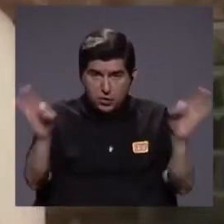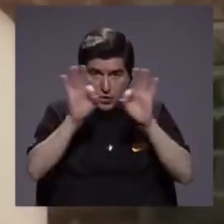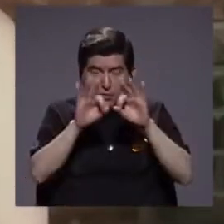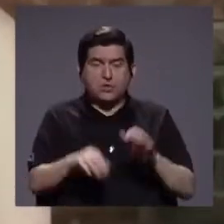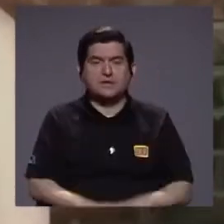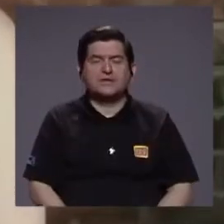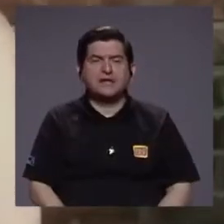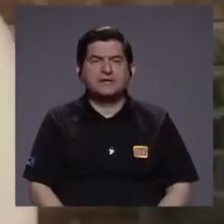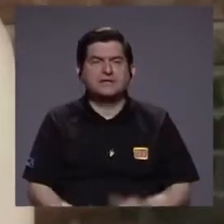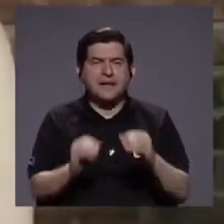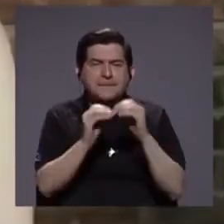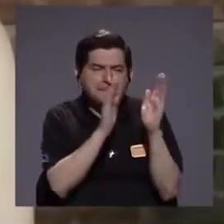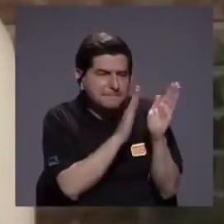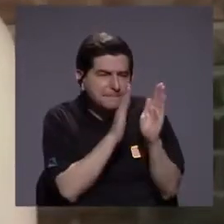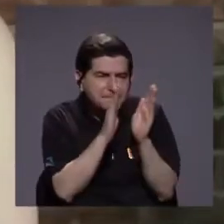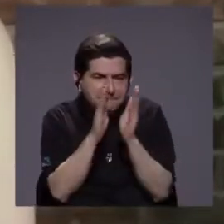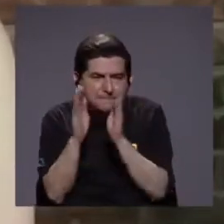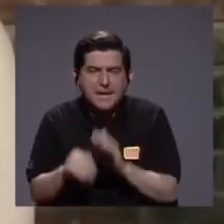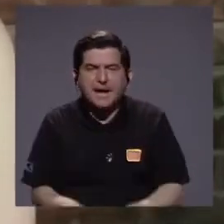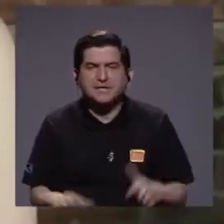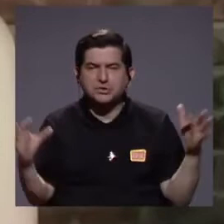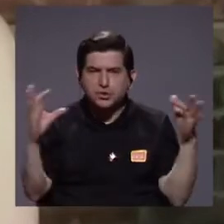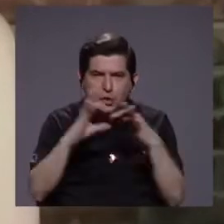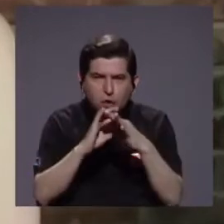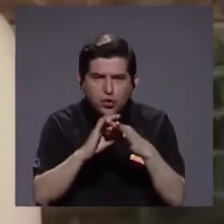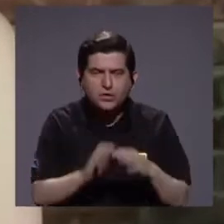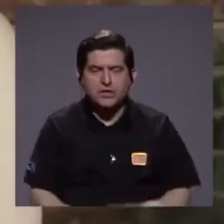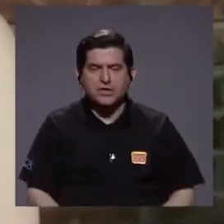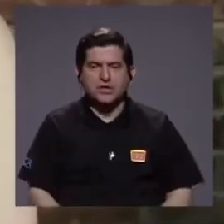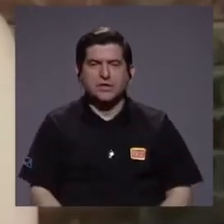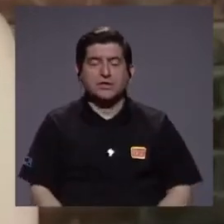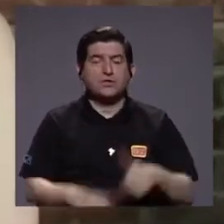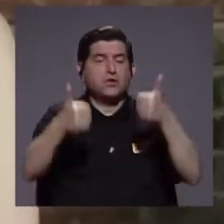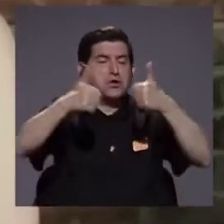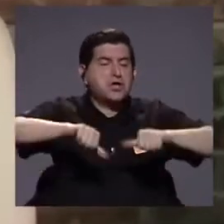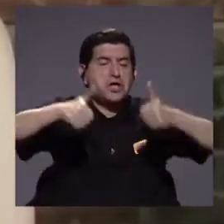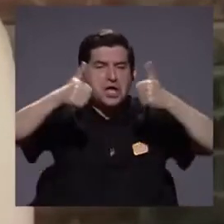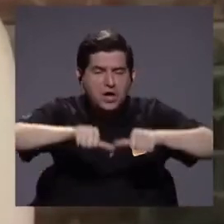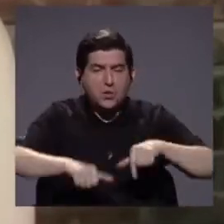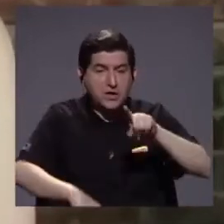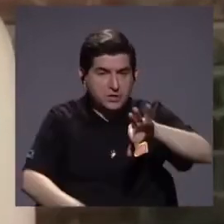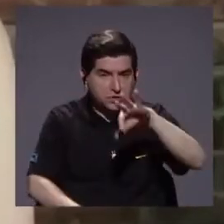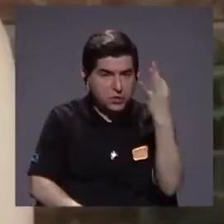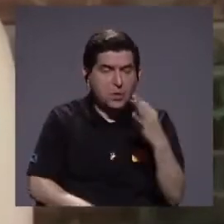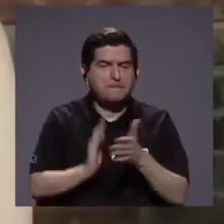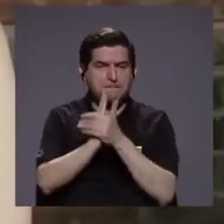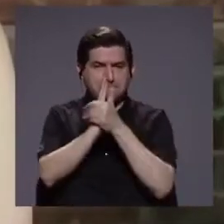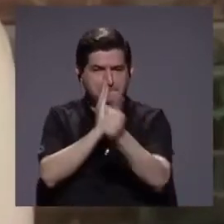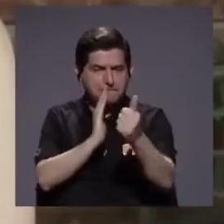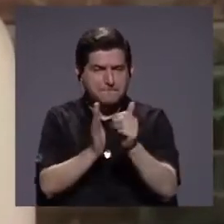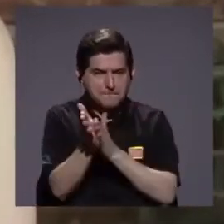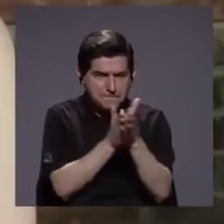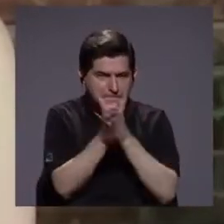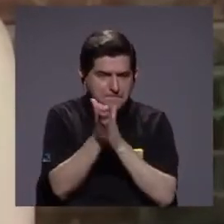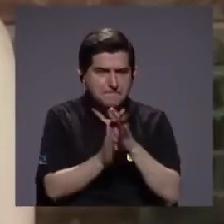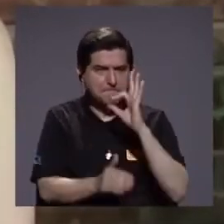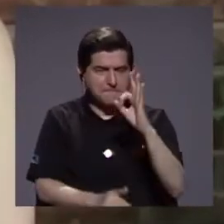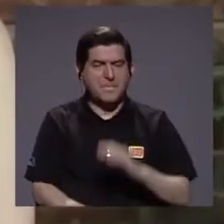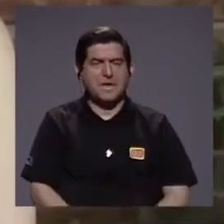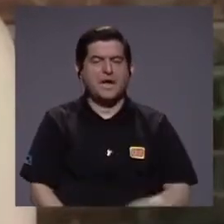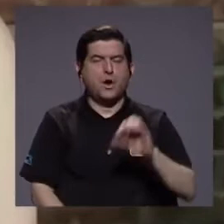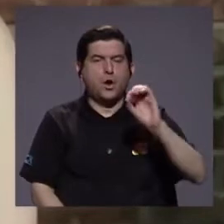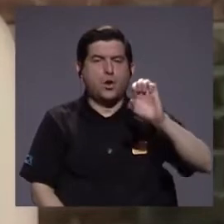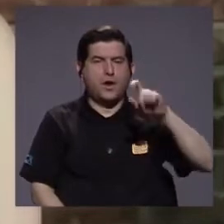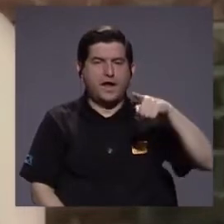línea con mayor planificación, coordinación y articulación en consenso, y de esta manera potenciar y optimizar a la OEP en beneficio